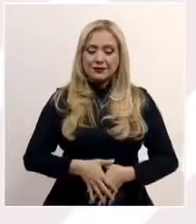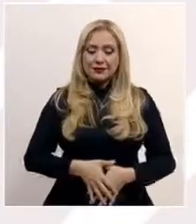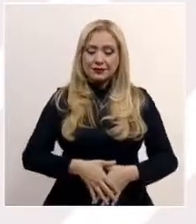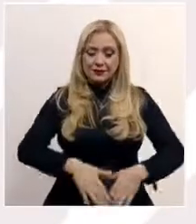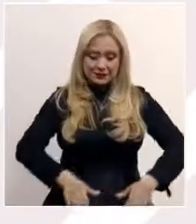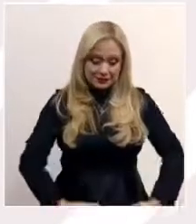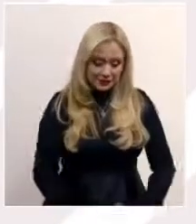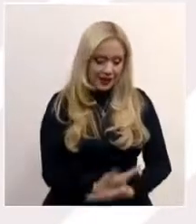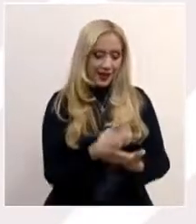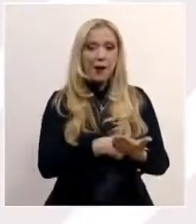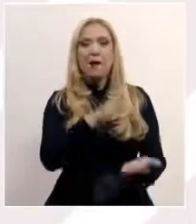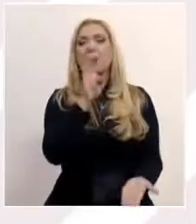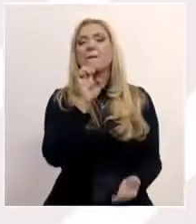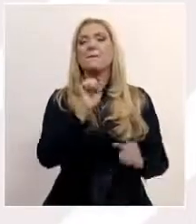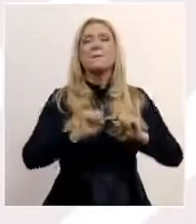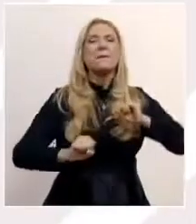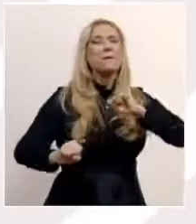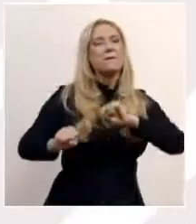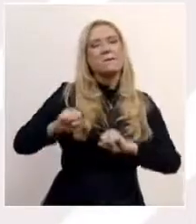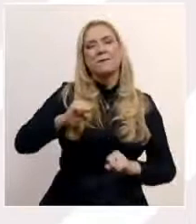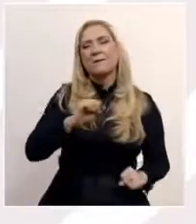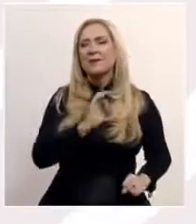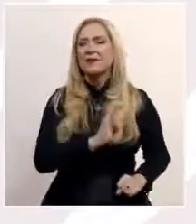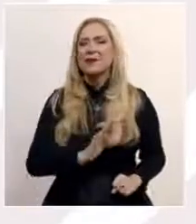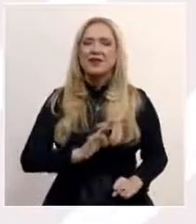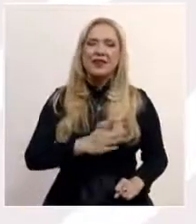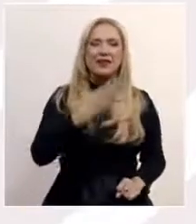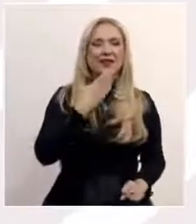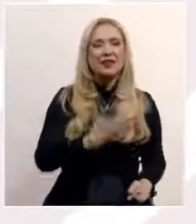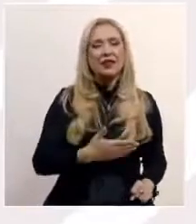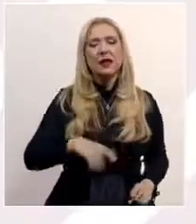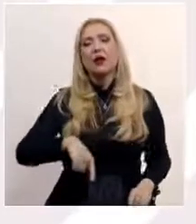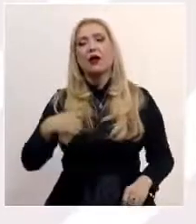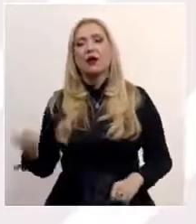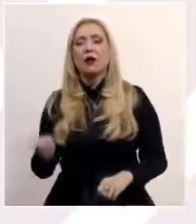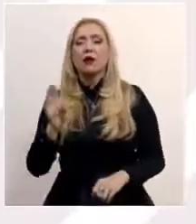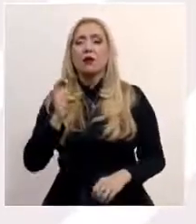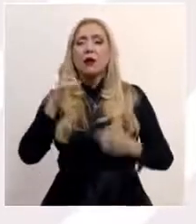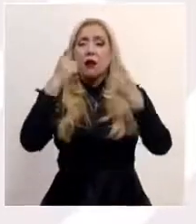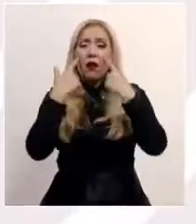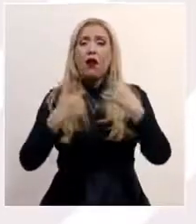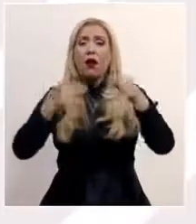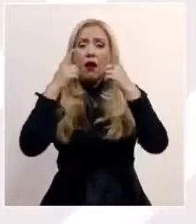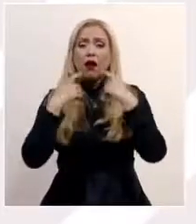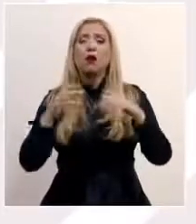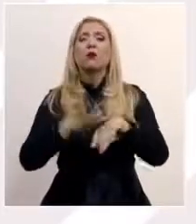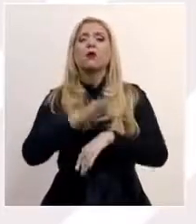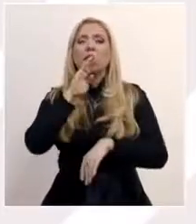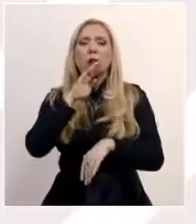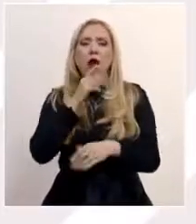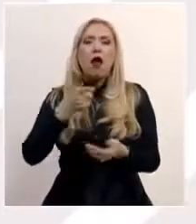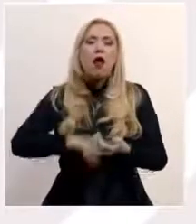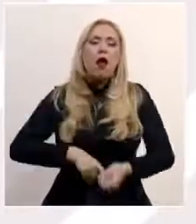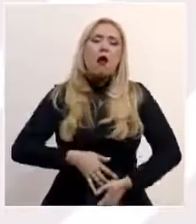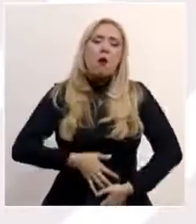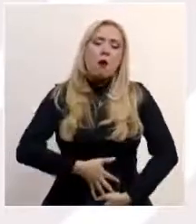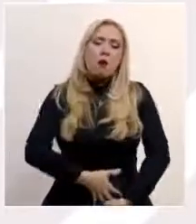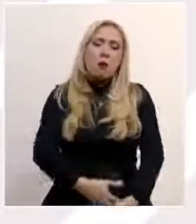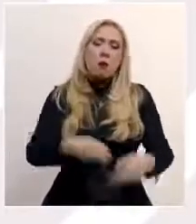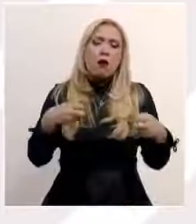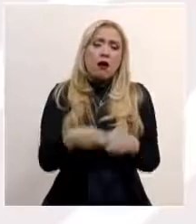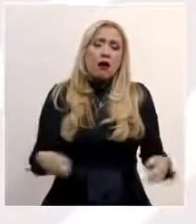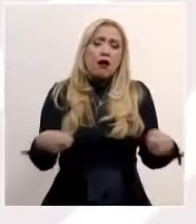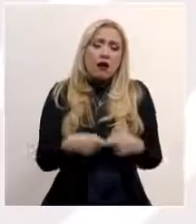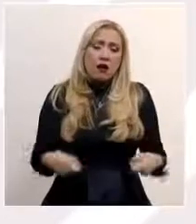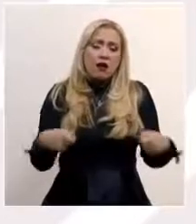no se ha hecho antes. Entonces, bueno, nosotros tratamos de darle este abordaje a nuestras investigaciones. Esta es la primera de